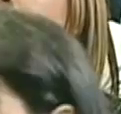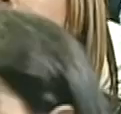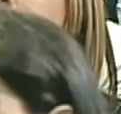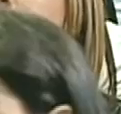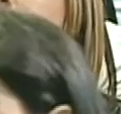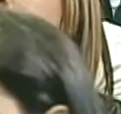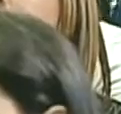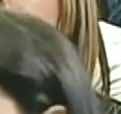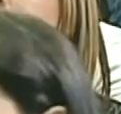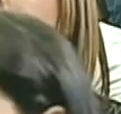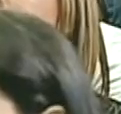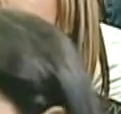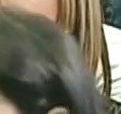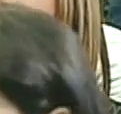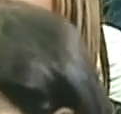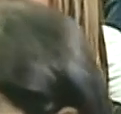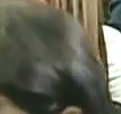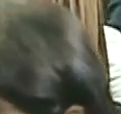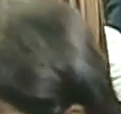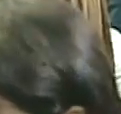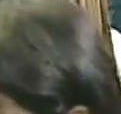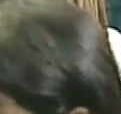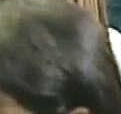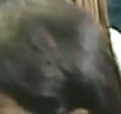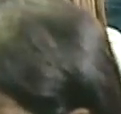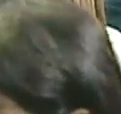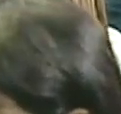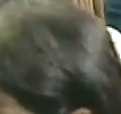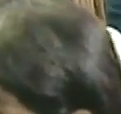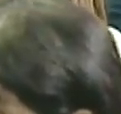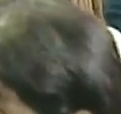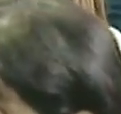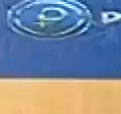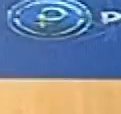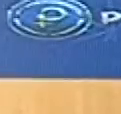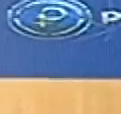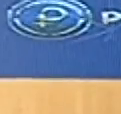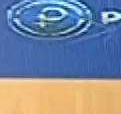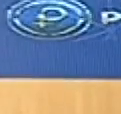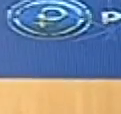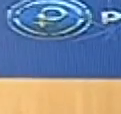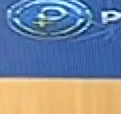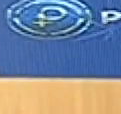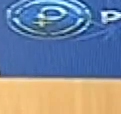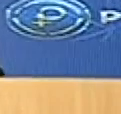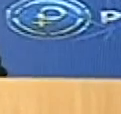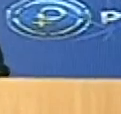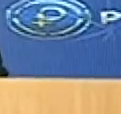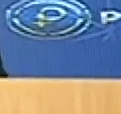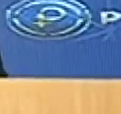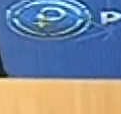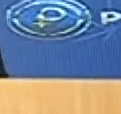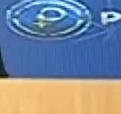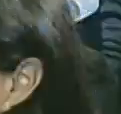Y acaba de caerles el 1.000.000 de Petros en los wallets de las gobernaciones. Sí, pueden mostrar. Les cayó.